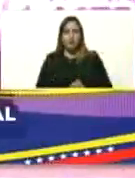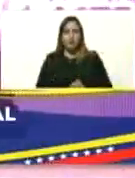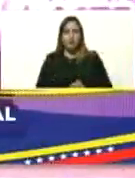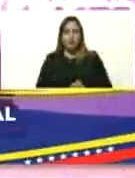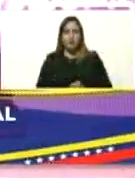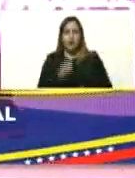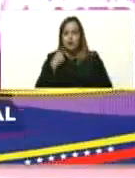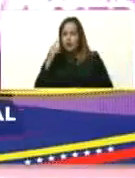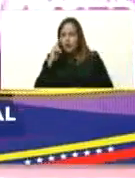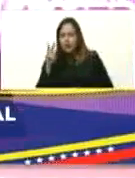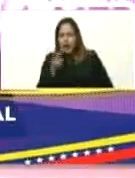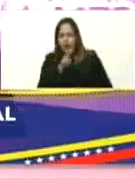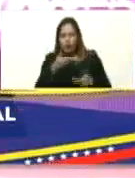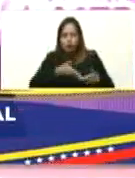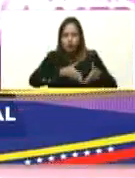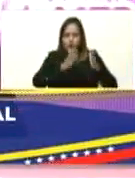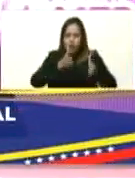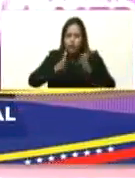Estaba viendo la ruta